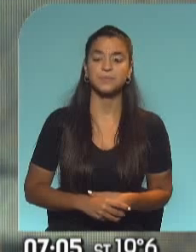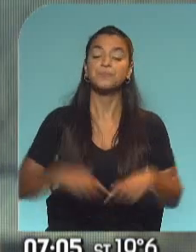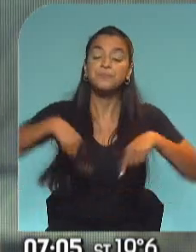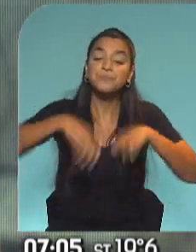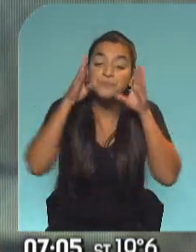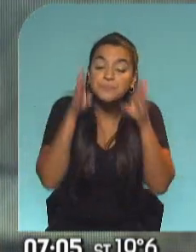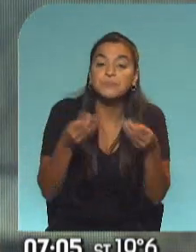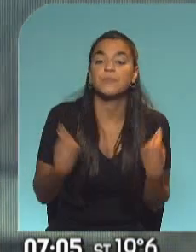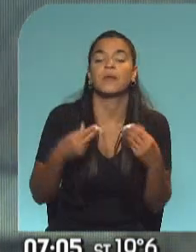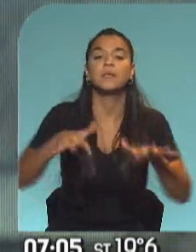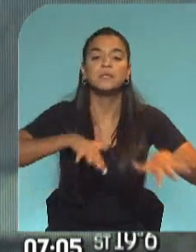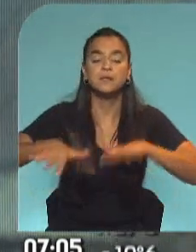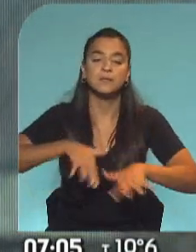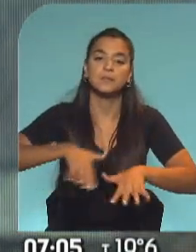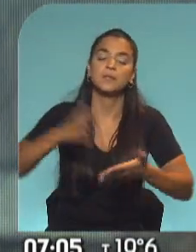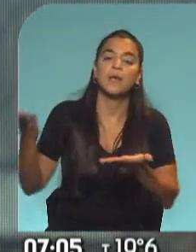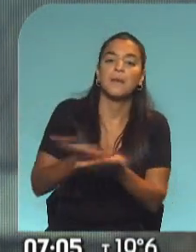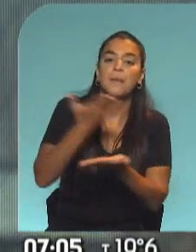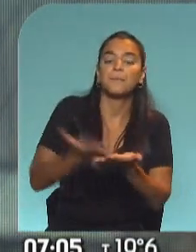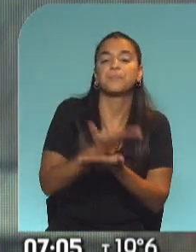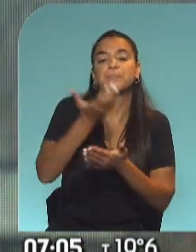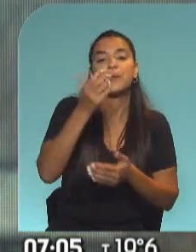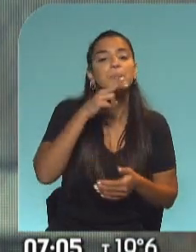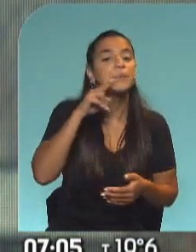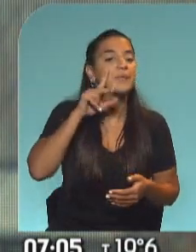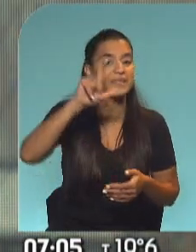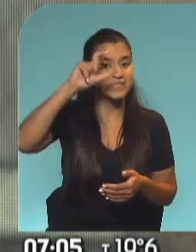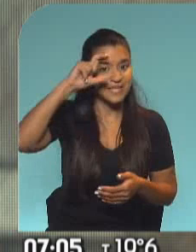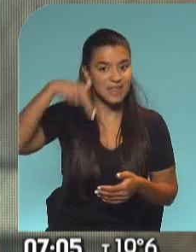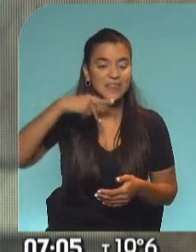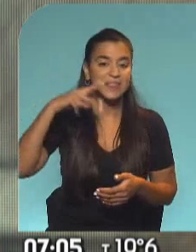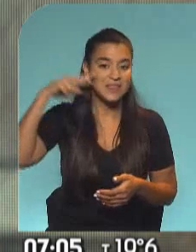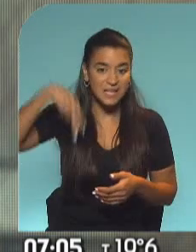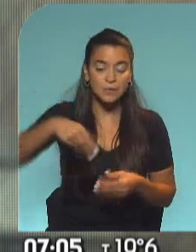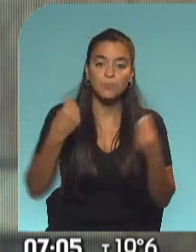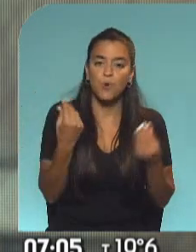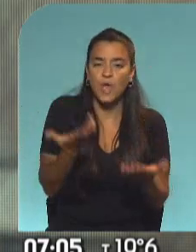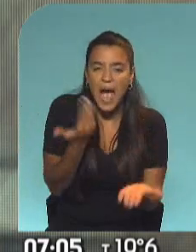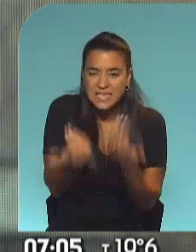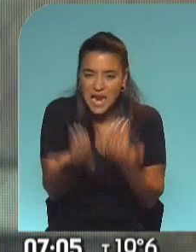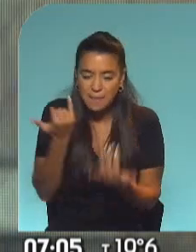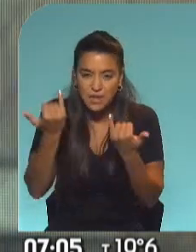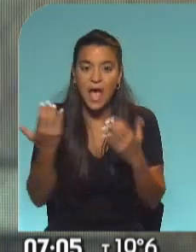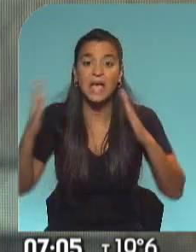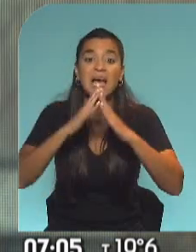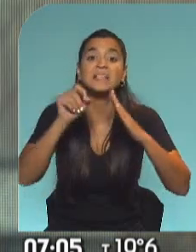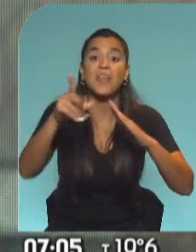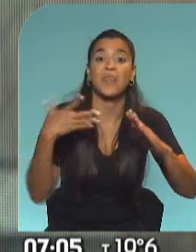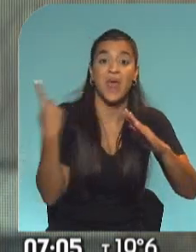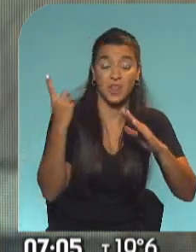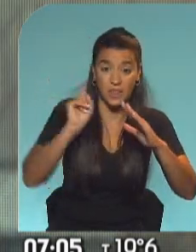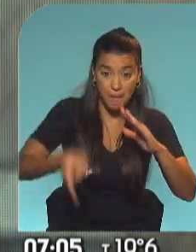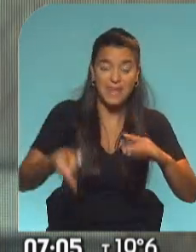Nos ocupamos ahora de la situación de la agroexportadora Vicentín porque se realizó una serie de allanamientos a la casa de los directivos y